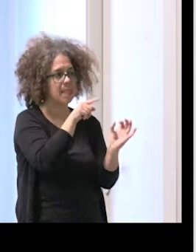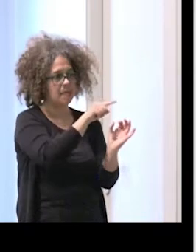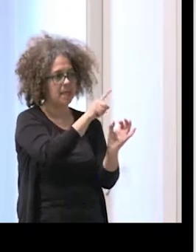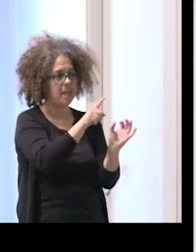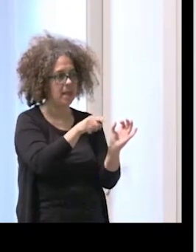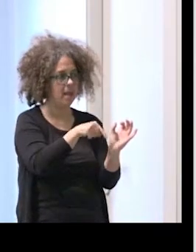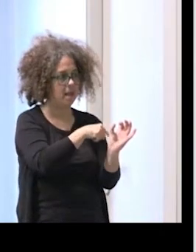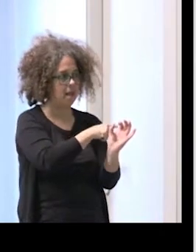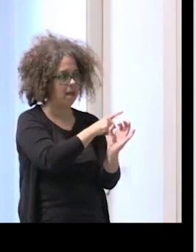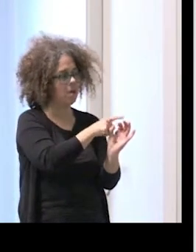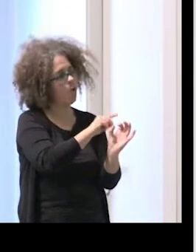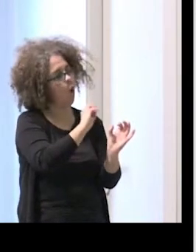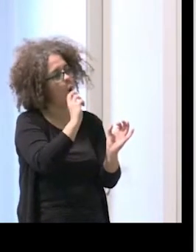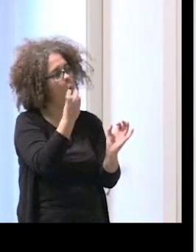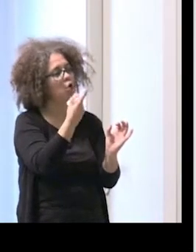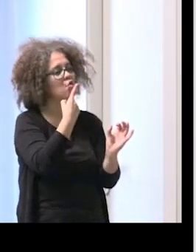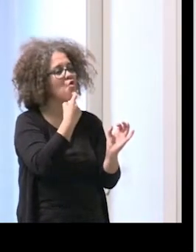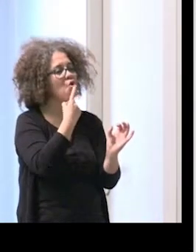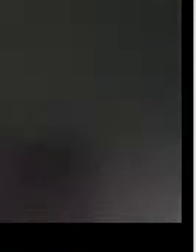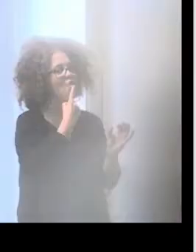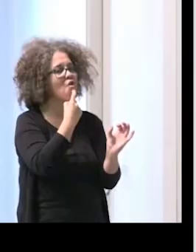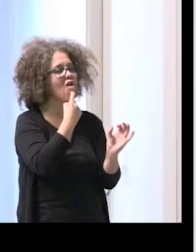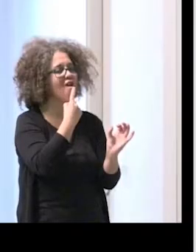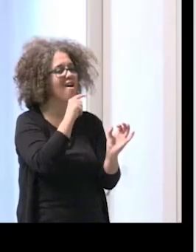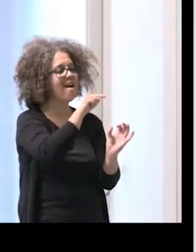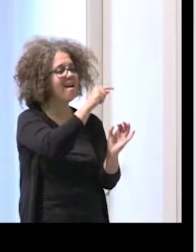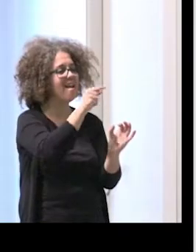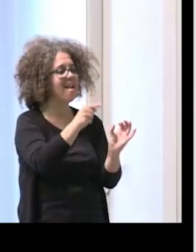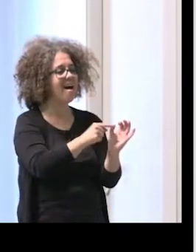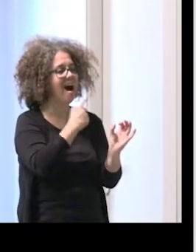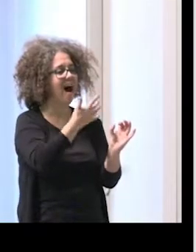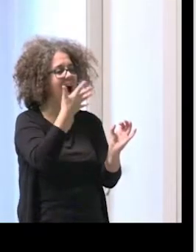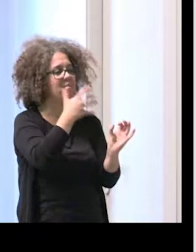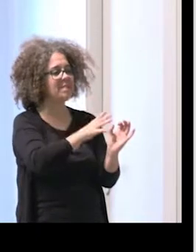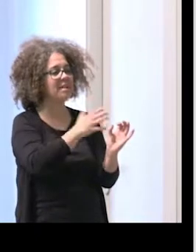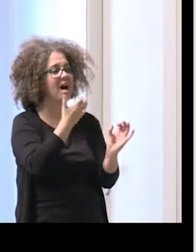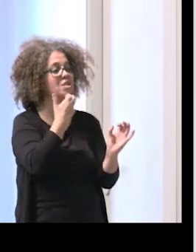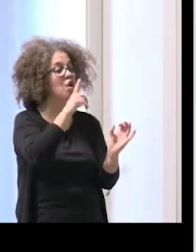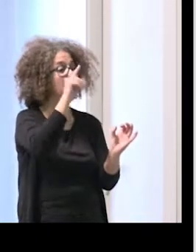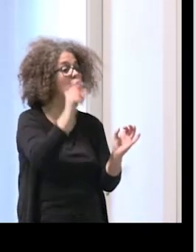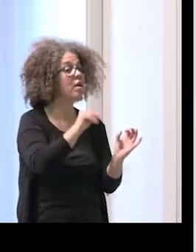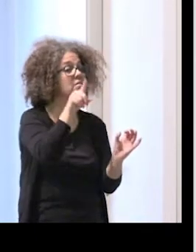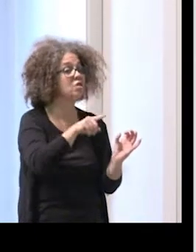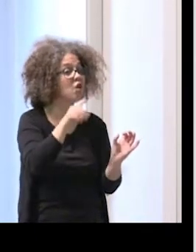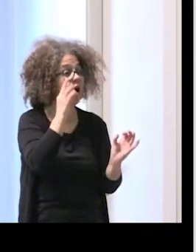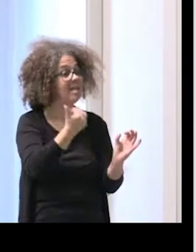las marcamos con un marcador en rojo que nos dice si son neuronas. Entonces, cuando ven una célula amarilla,